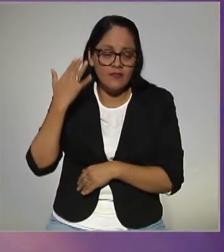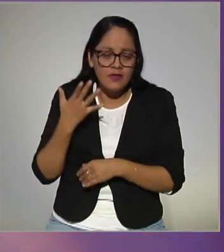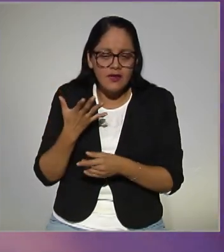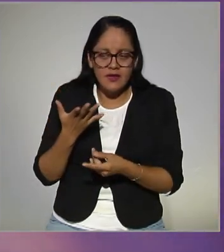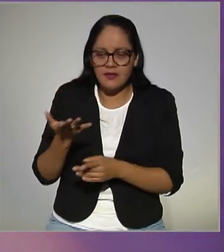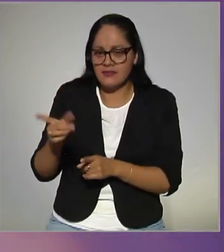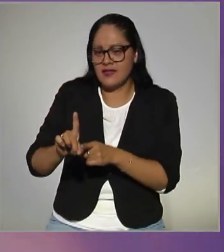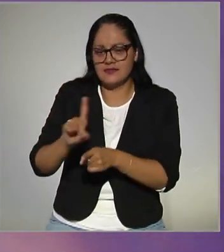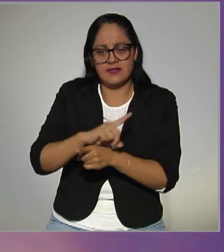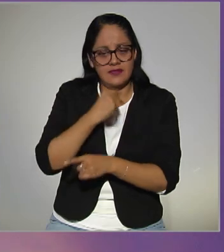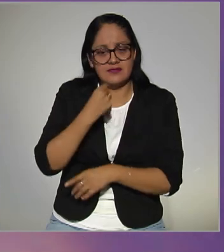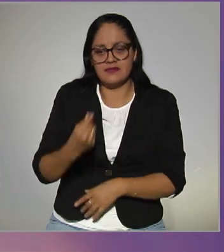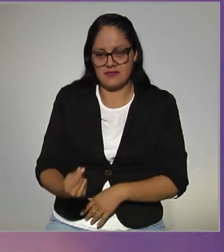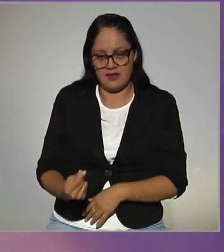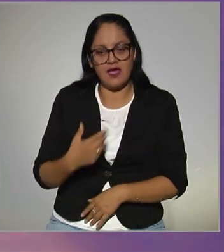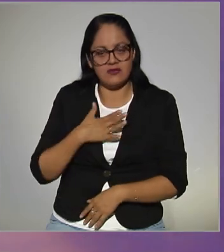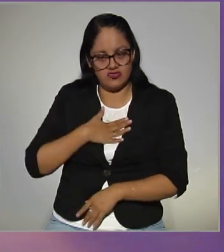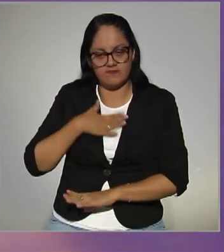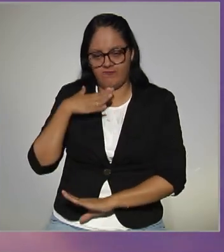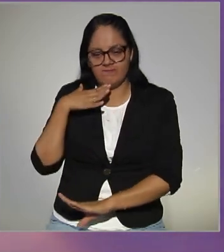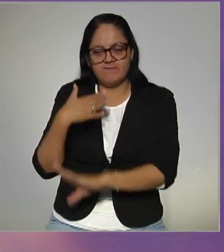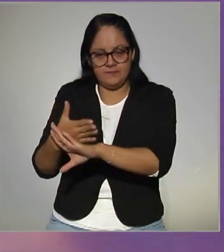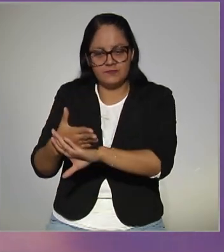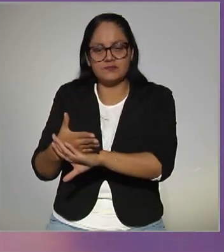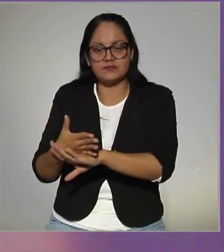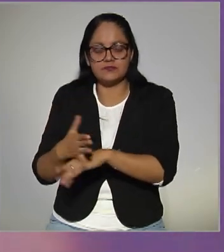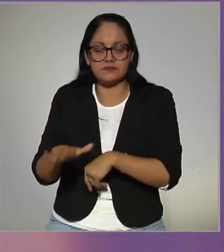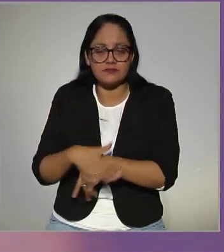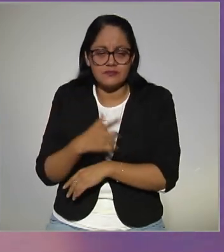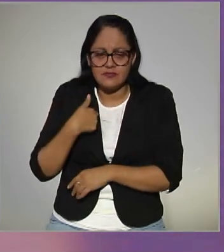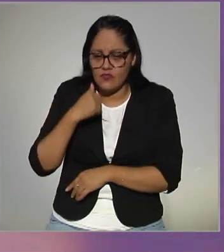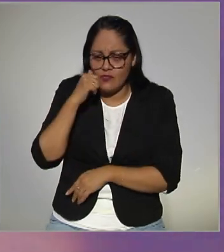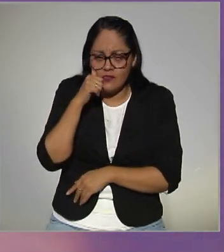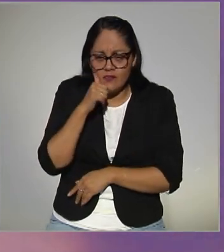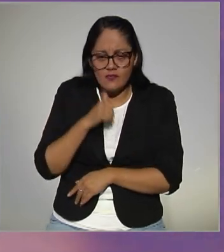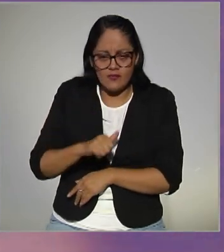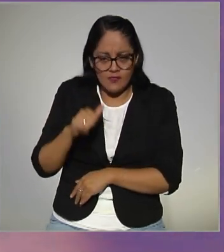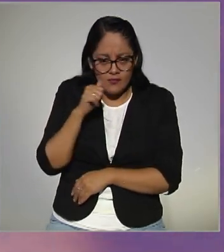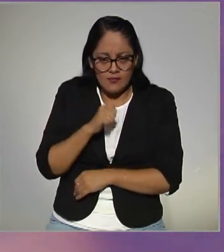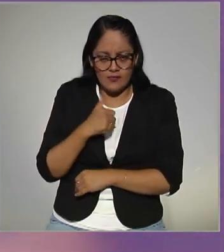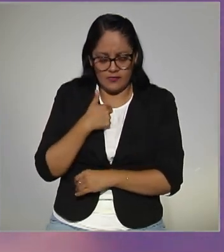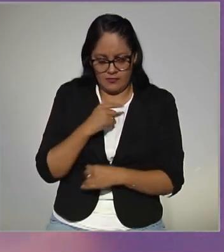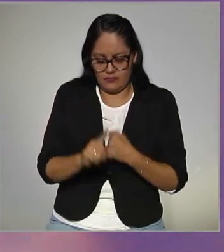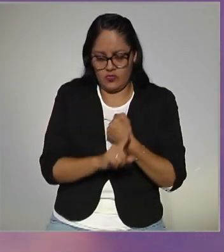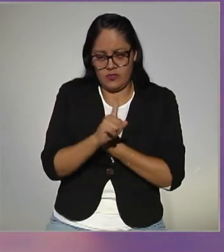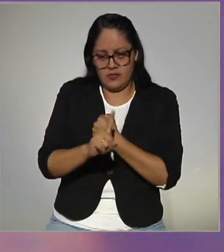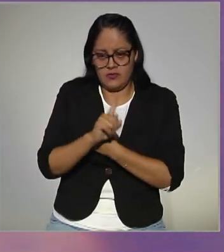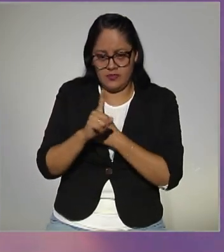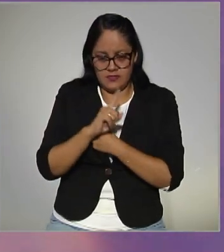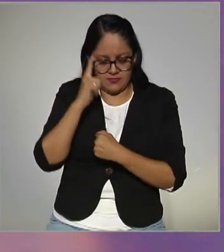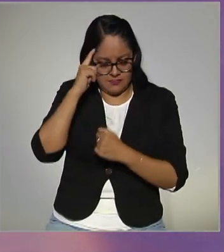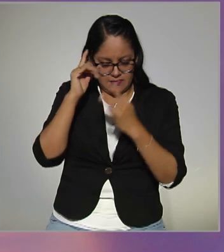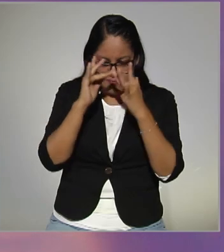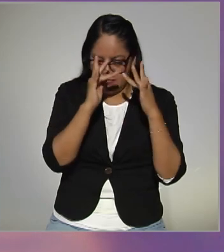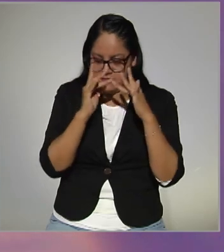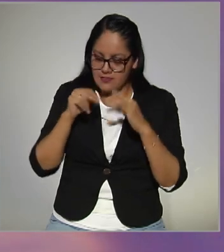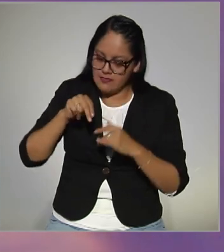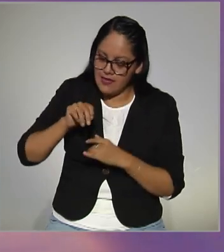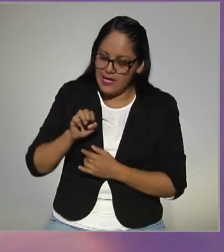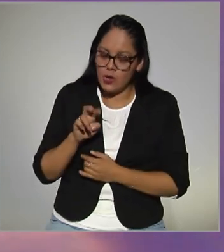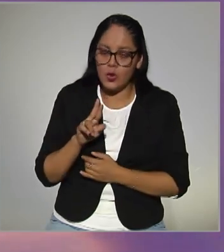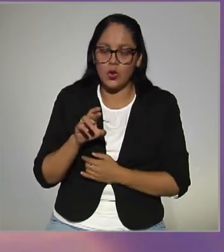muy pequeñita, porque yo siempre he tenido mi problema de la neurosis. Sobre